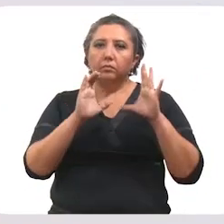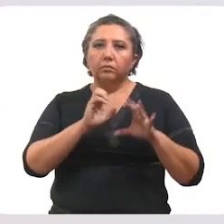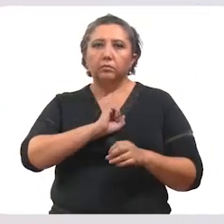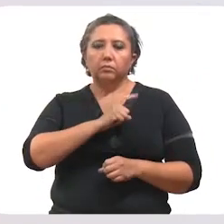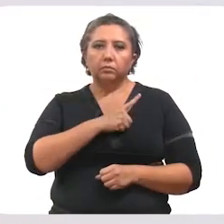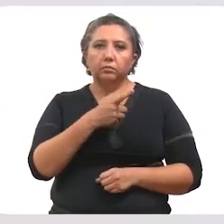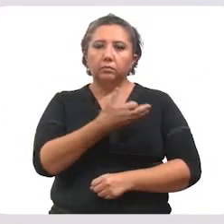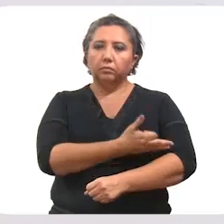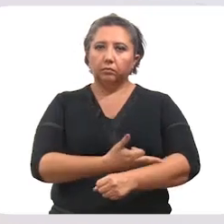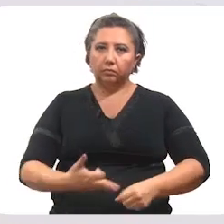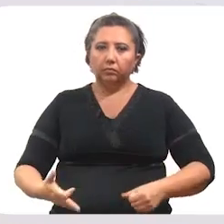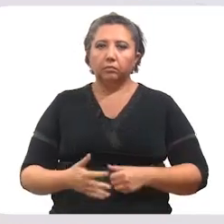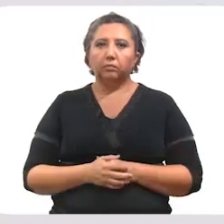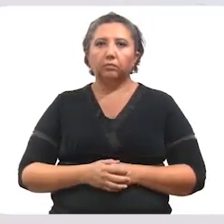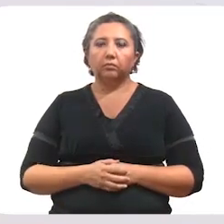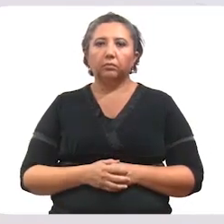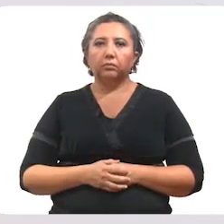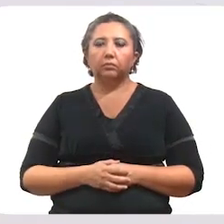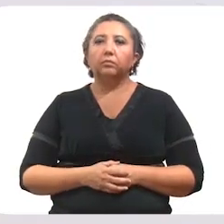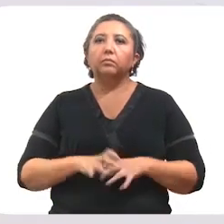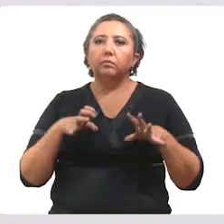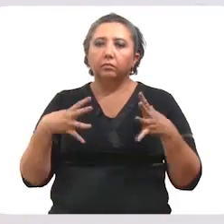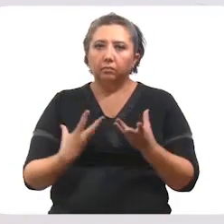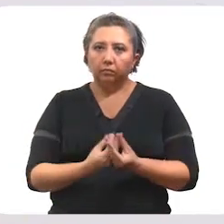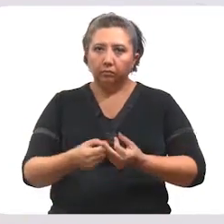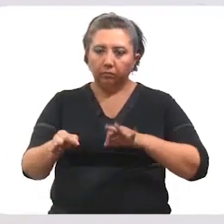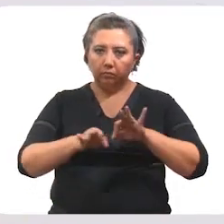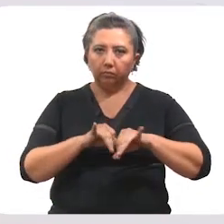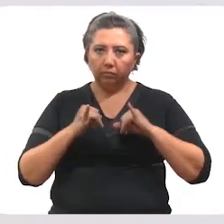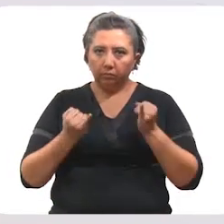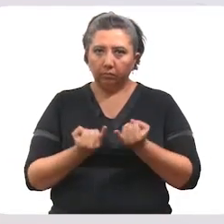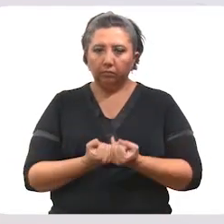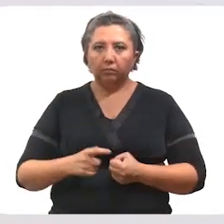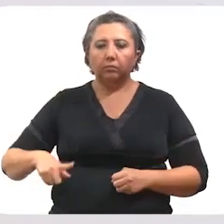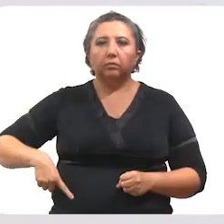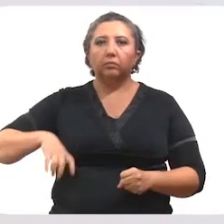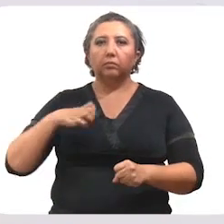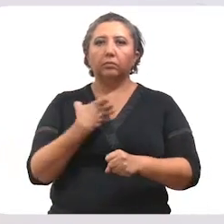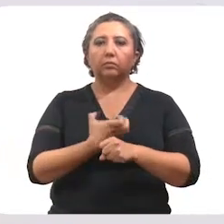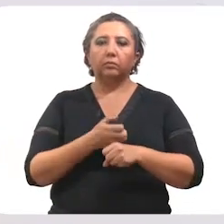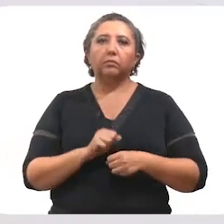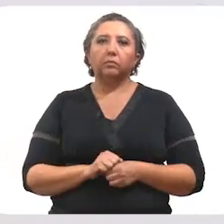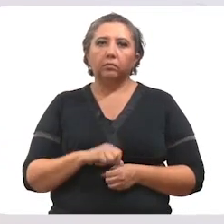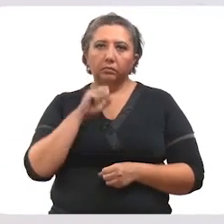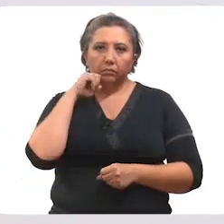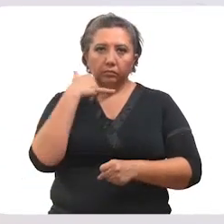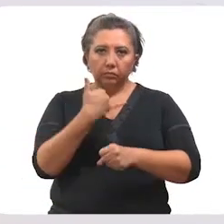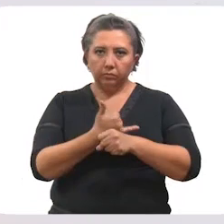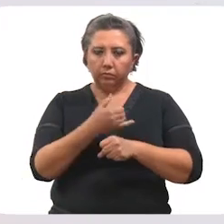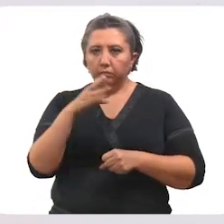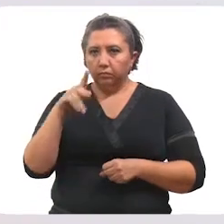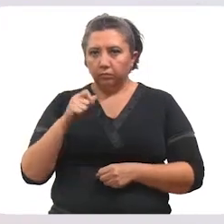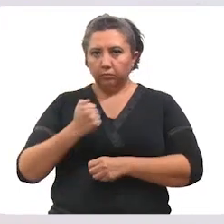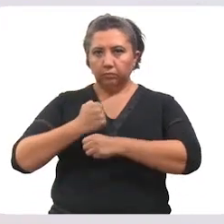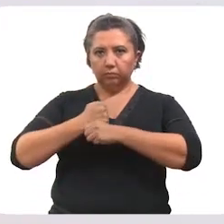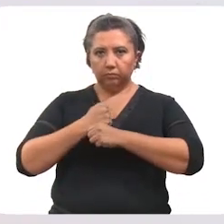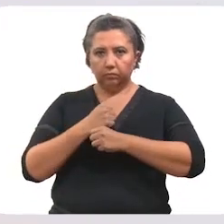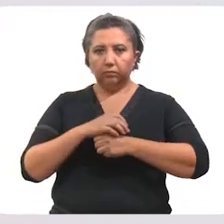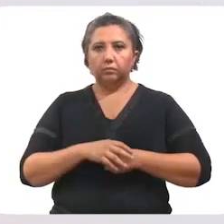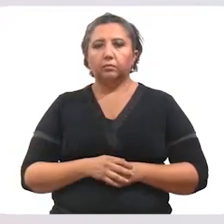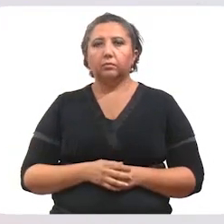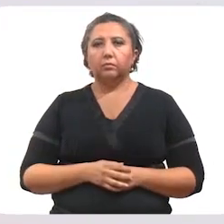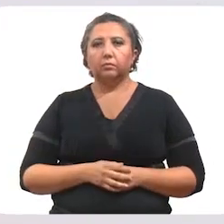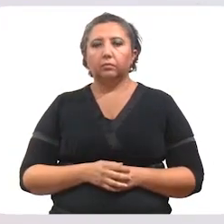nuestra salud y la de nuestras familias. Estamos trabajando de manera conjunta el Gobierno del Estado, la Secretaría del Bienestar y las